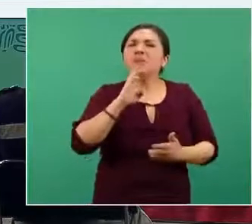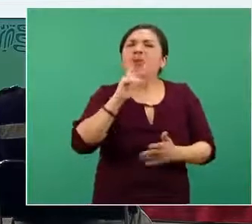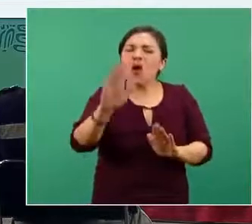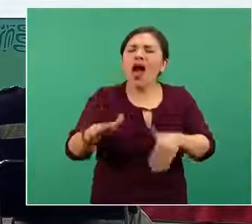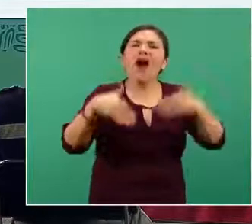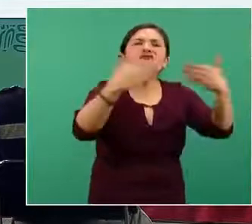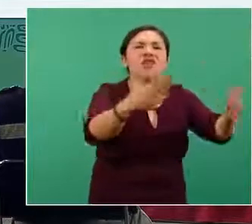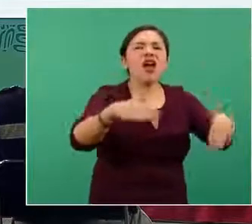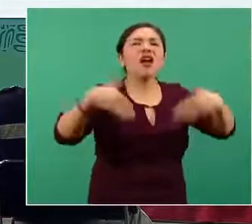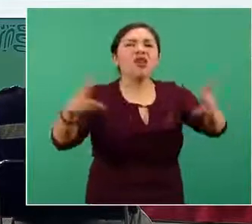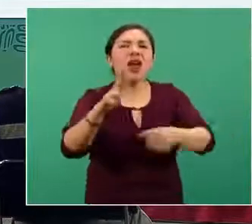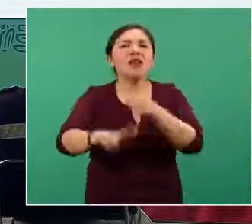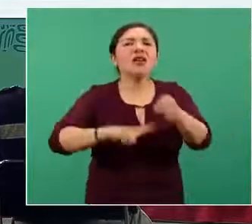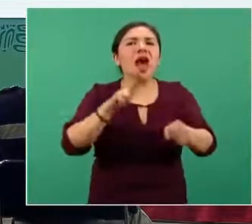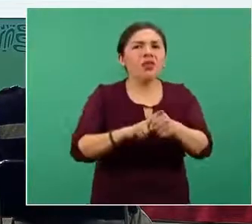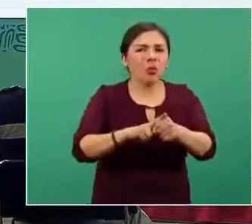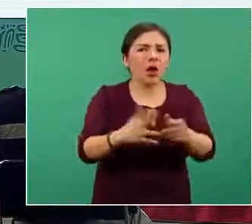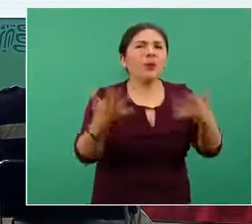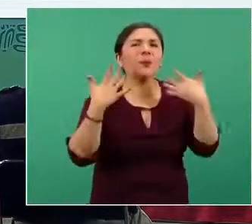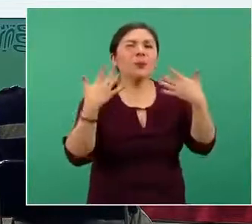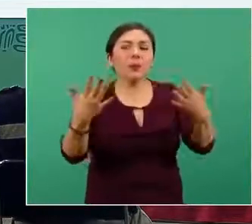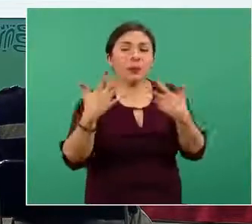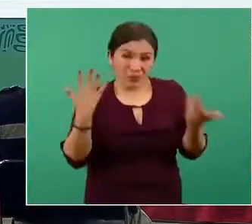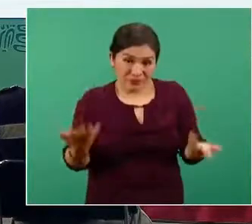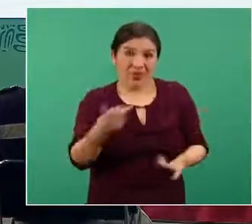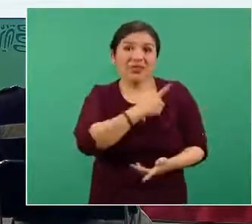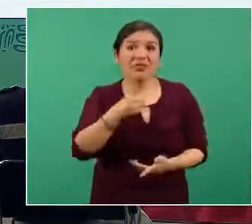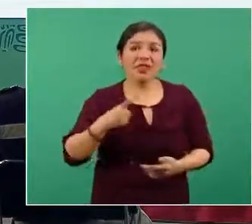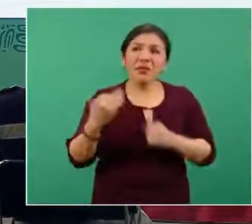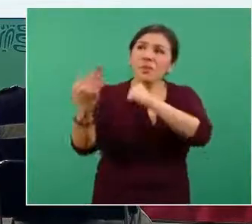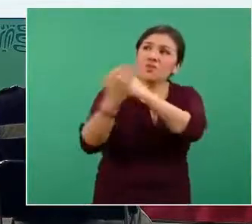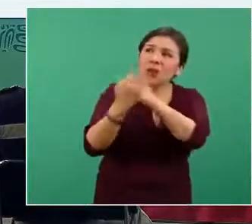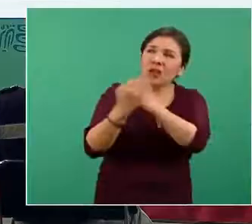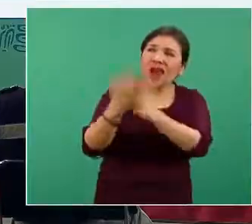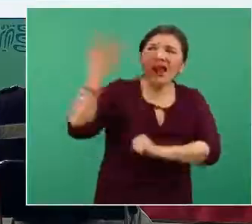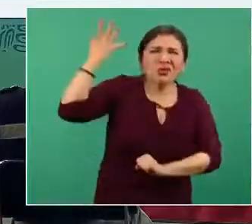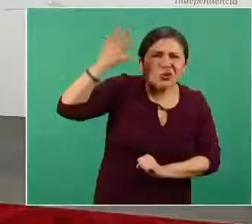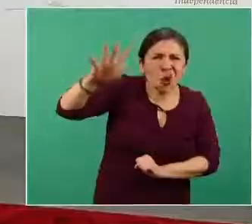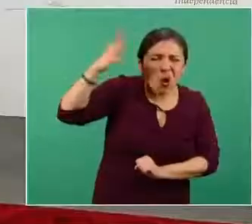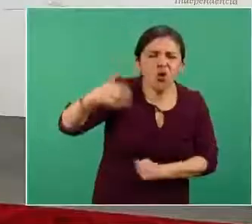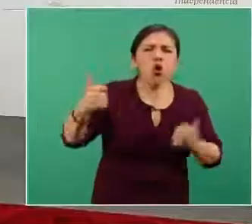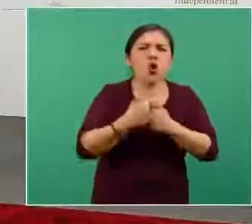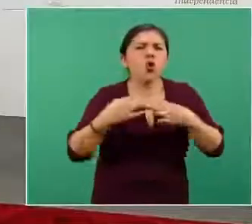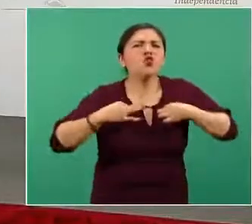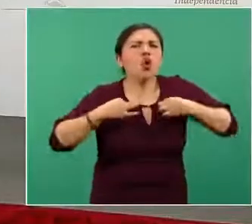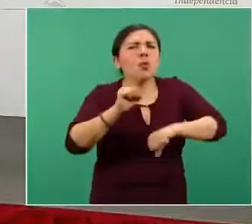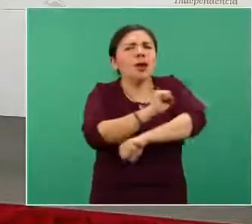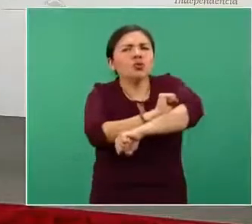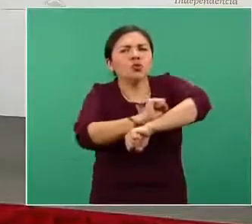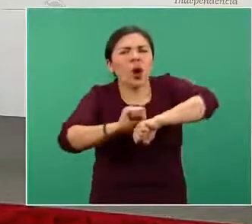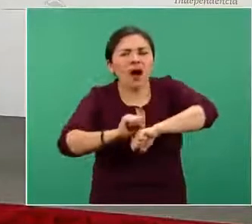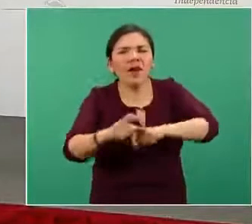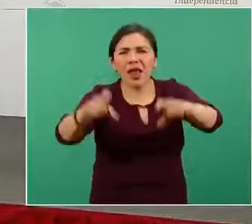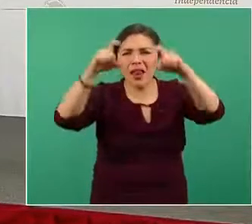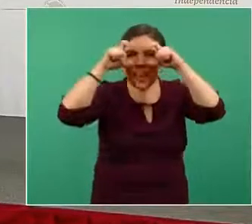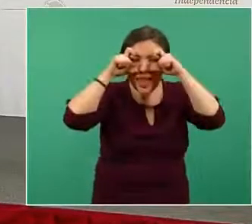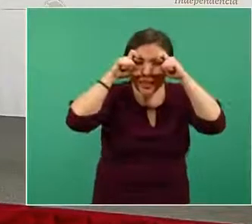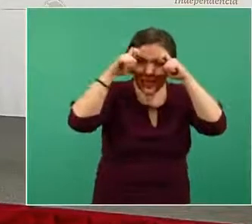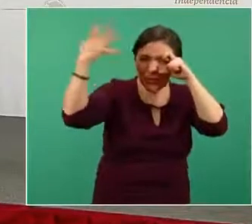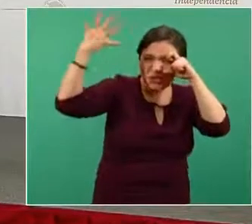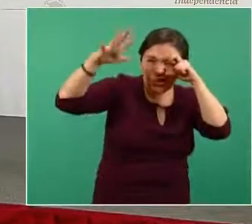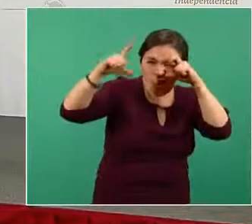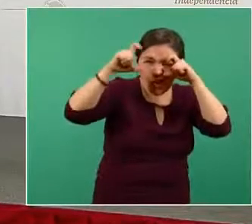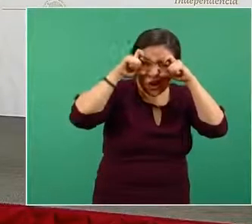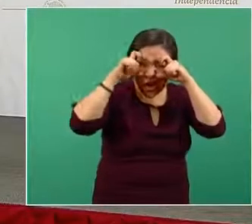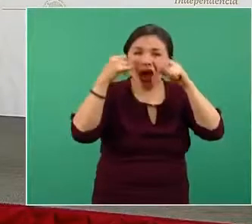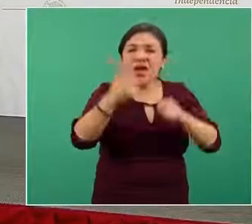aire libre y en la naturaleza, entonces por lo tanto protegernos del calor, usar ropa ligera, lentes protectores de sol,